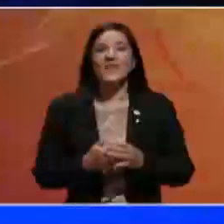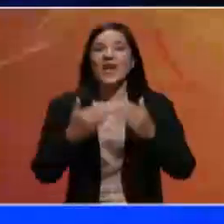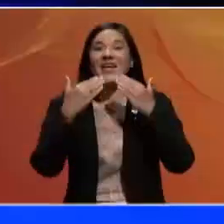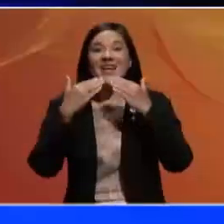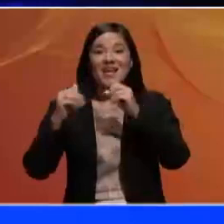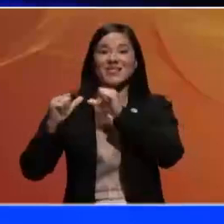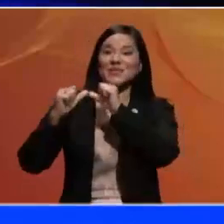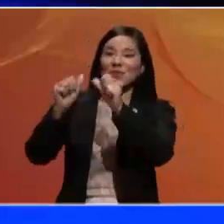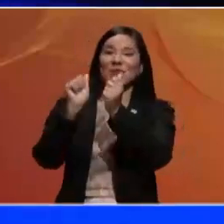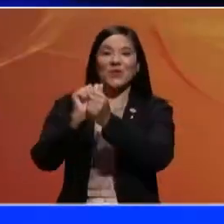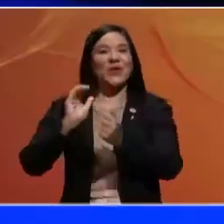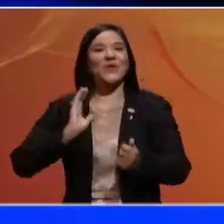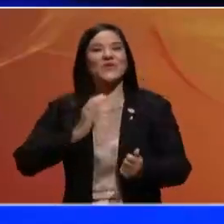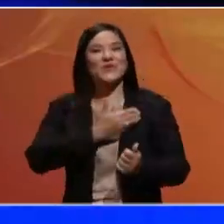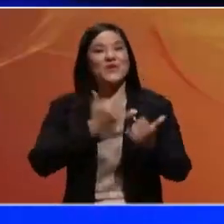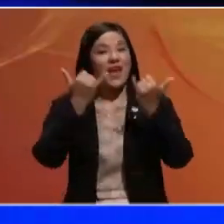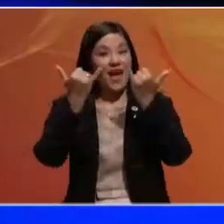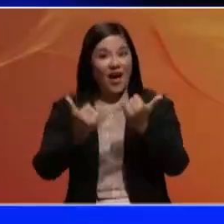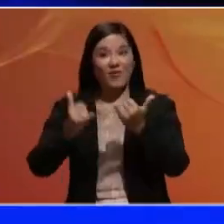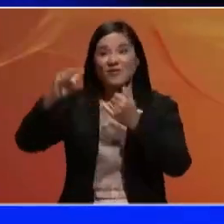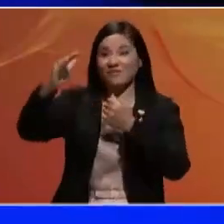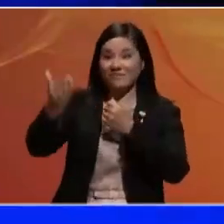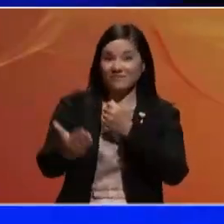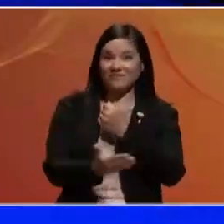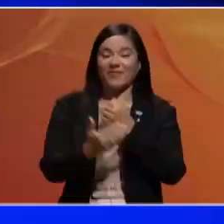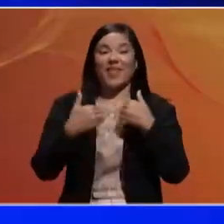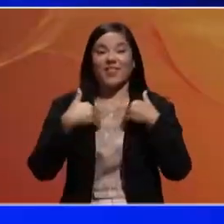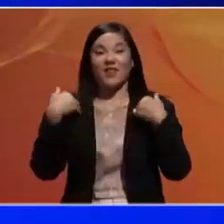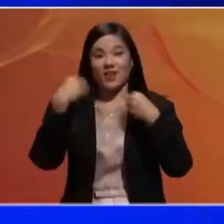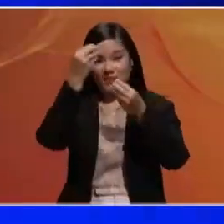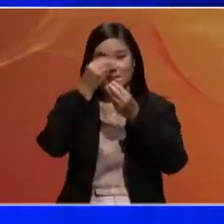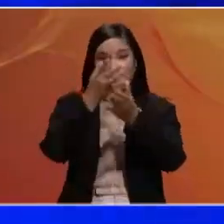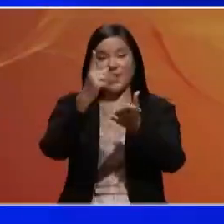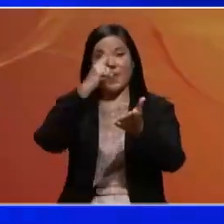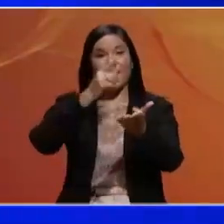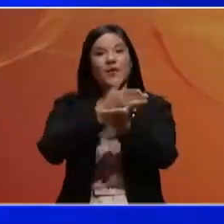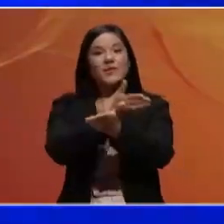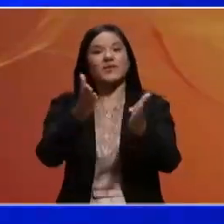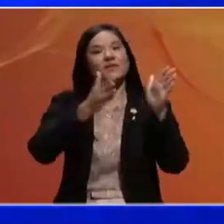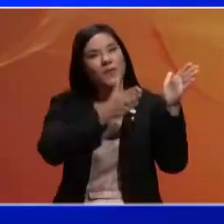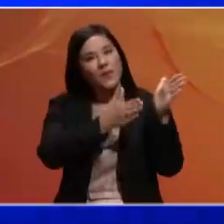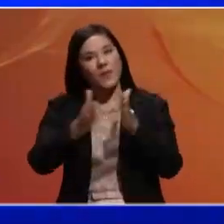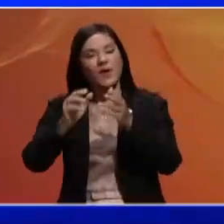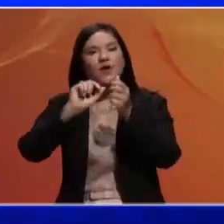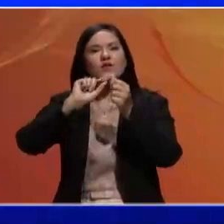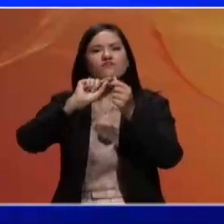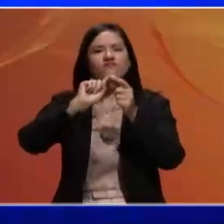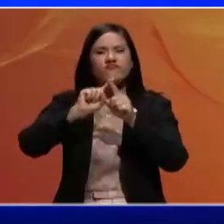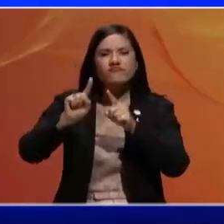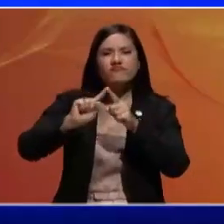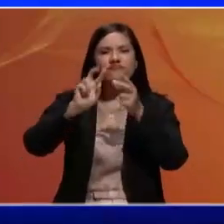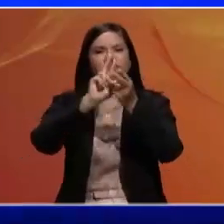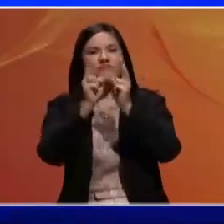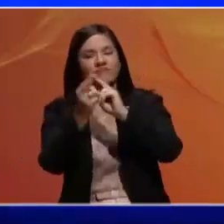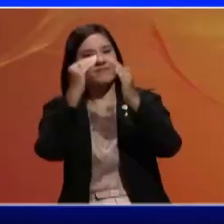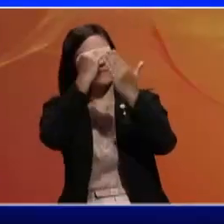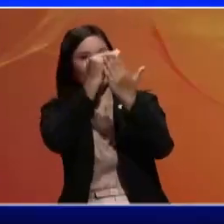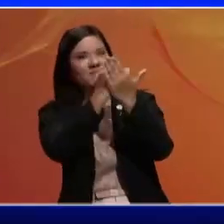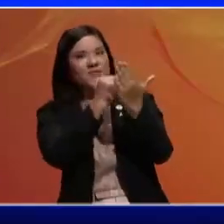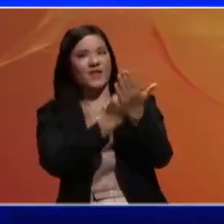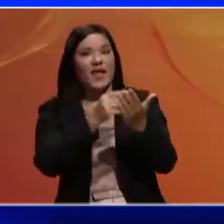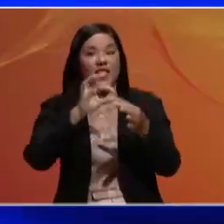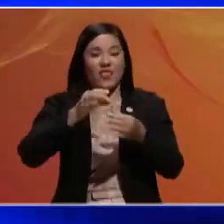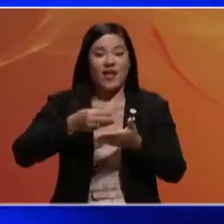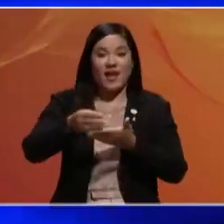Gracias por continuar con nosotros. Ahora damos paso a un material que tenemos preparado sobre esta nueva resolución que pone límites a los gastos